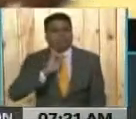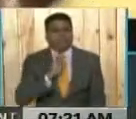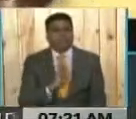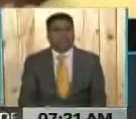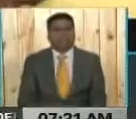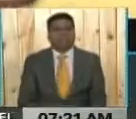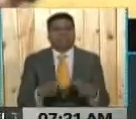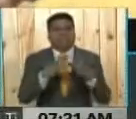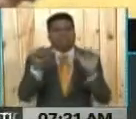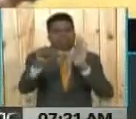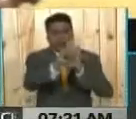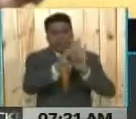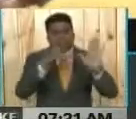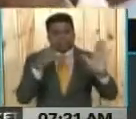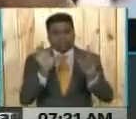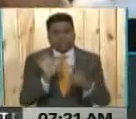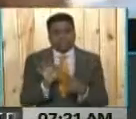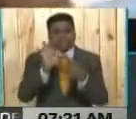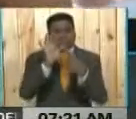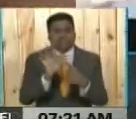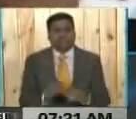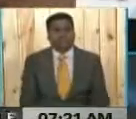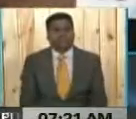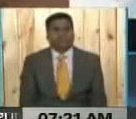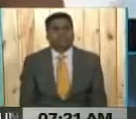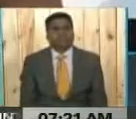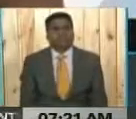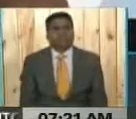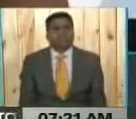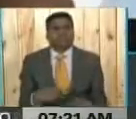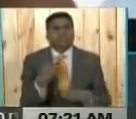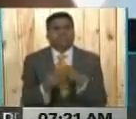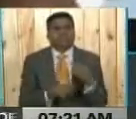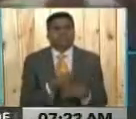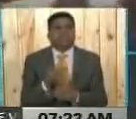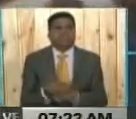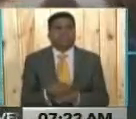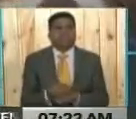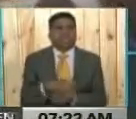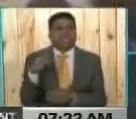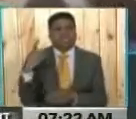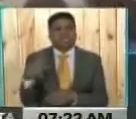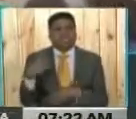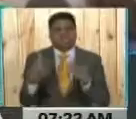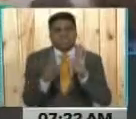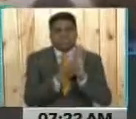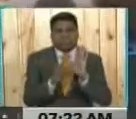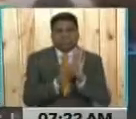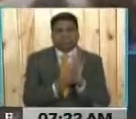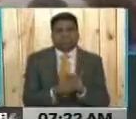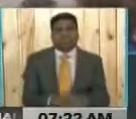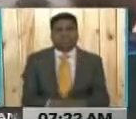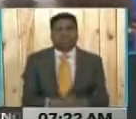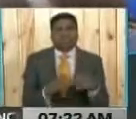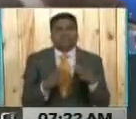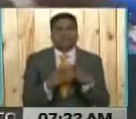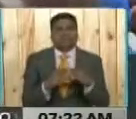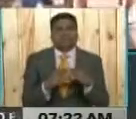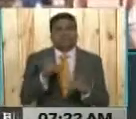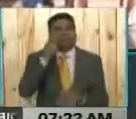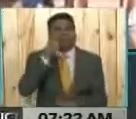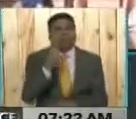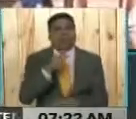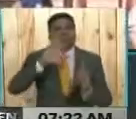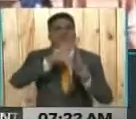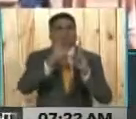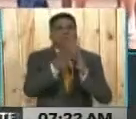con los artículos específicamente que legislan el deber, la obligación del Estado y del pueblo con su cultura,